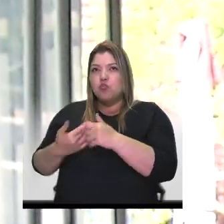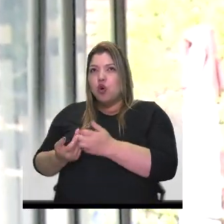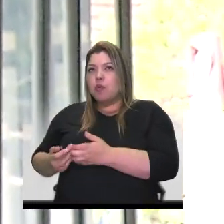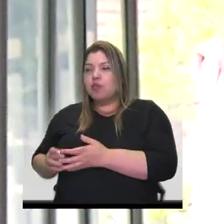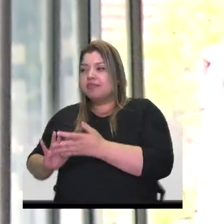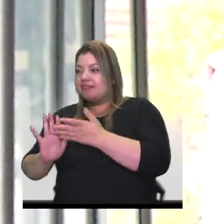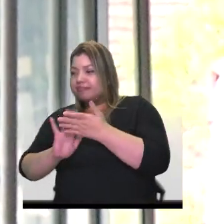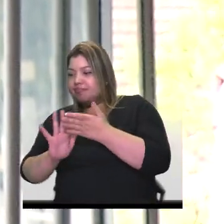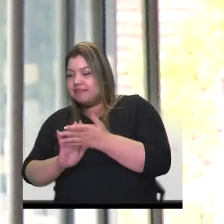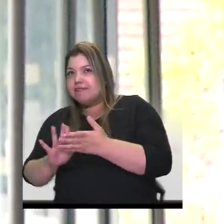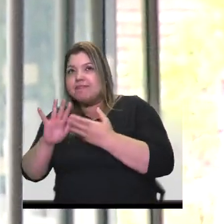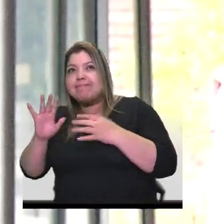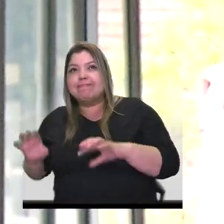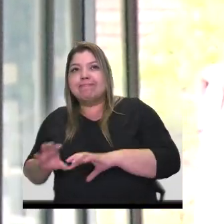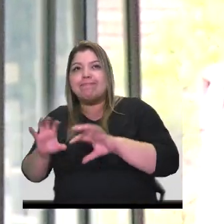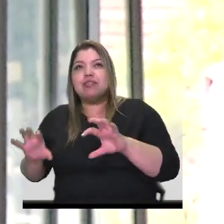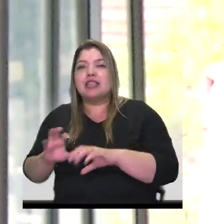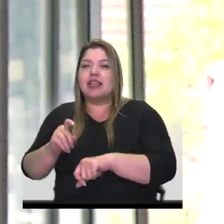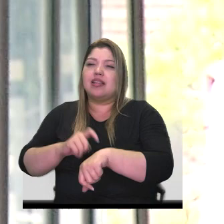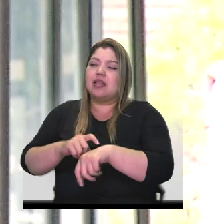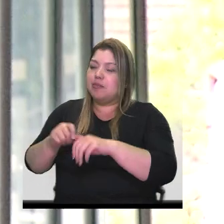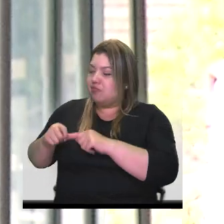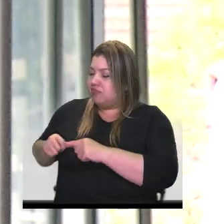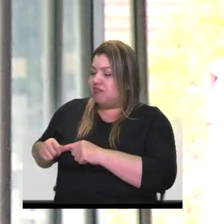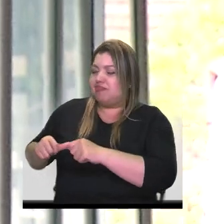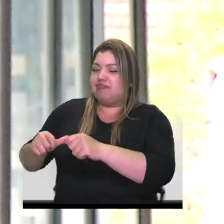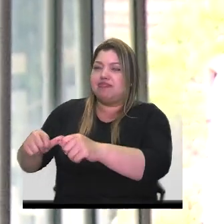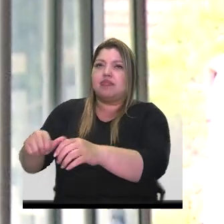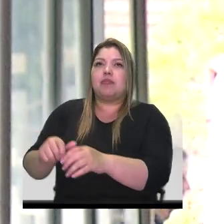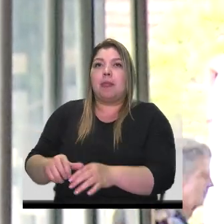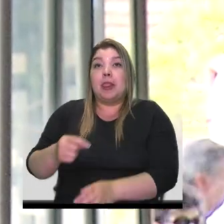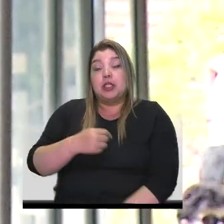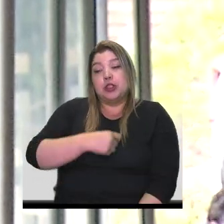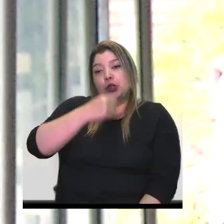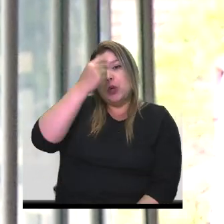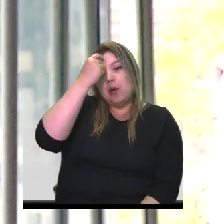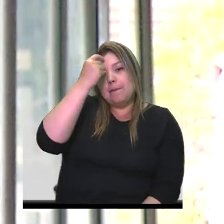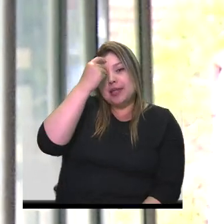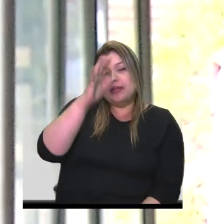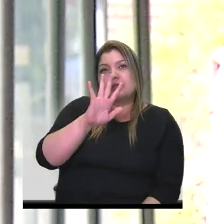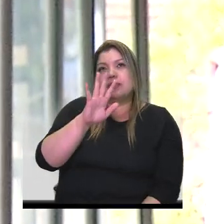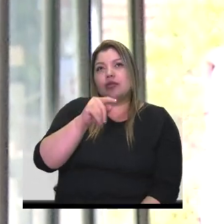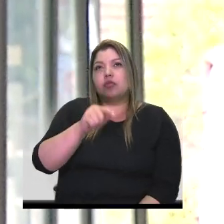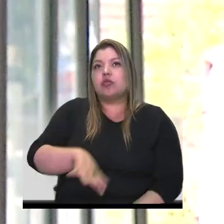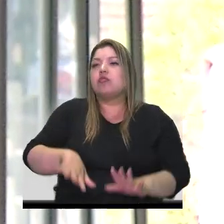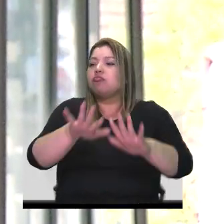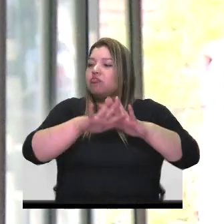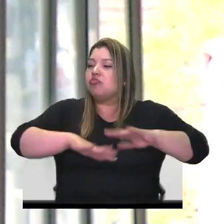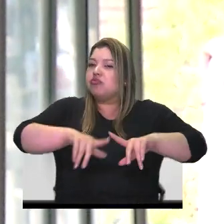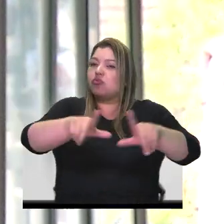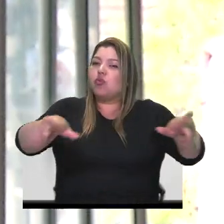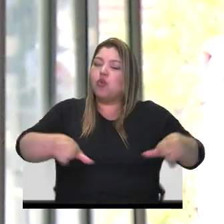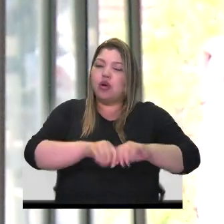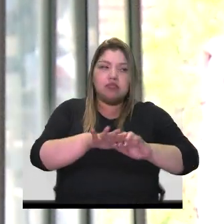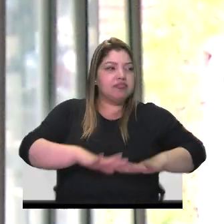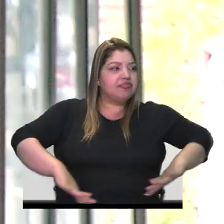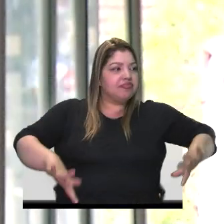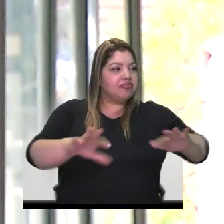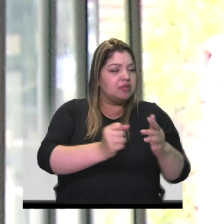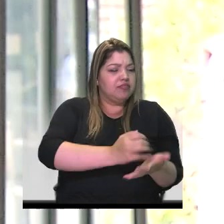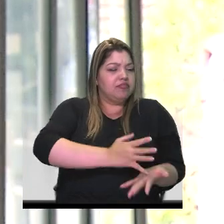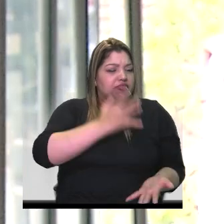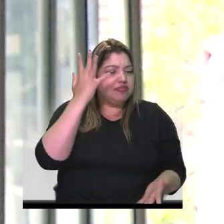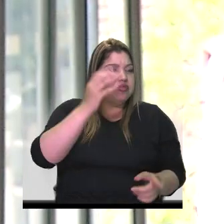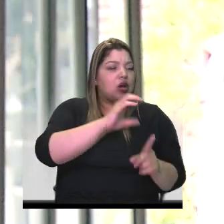hacer pues que han estado como instalados por tanto tiempo, yo creo que precisamente de un lugar como este donde hay tanta riqueza